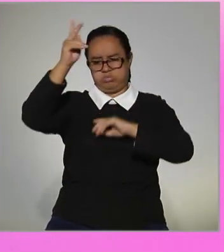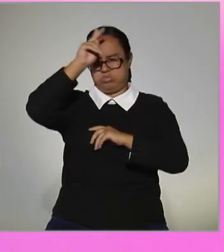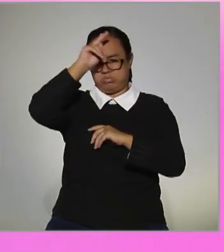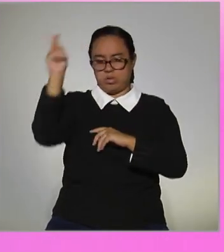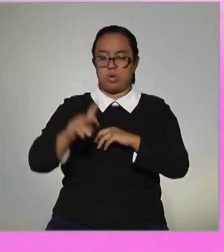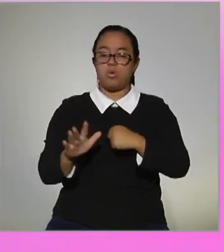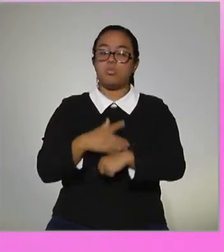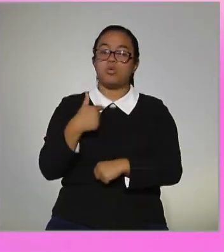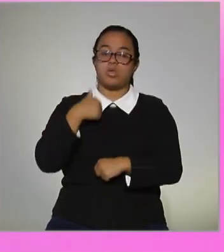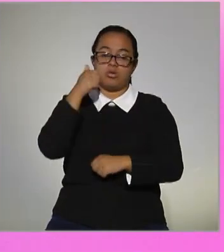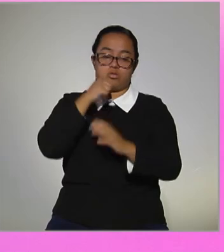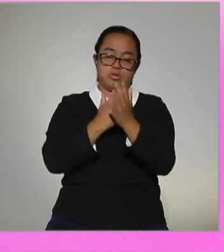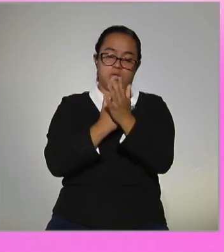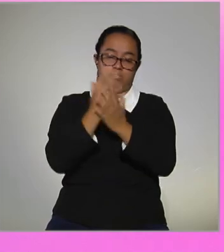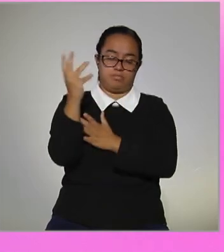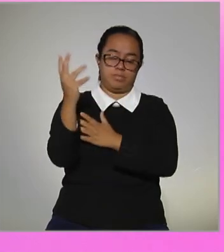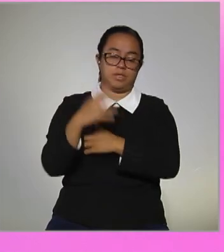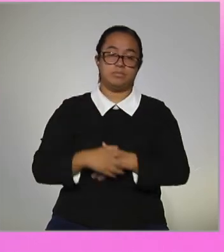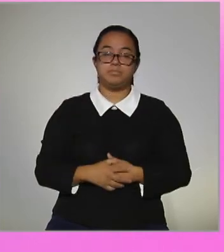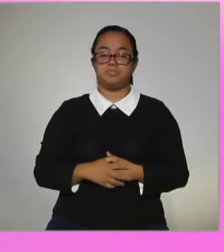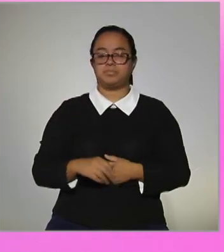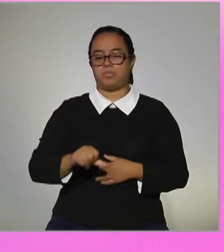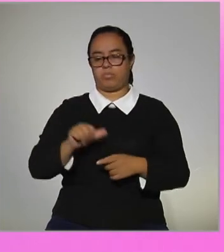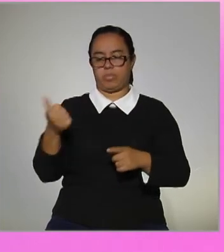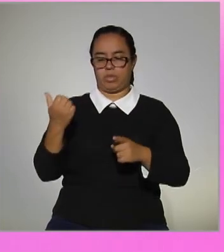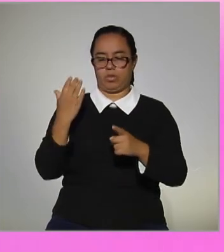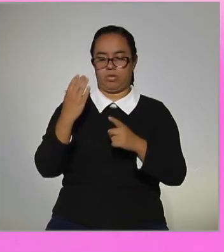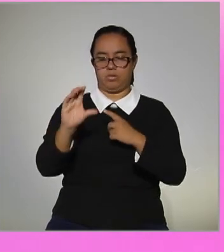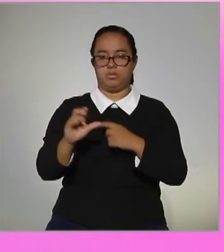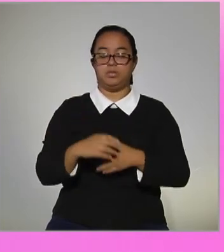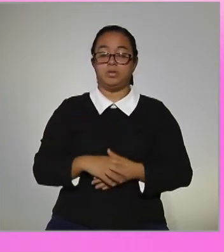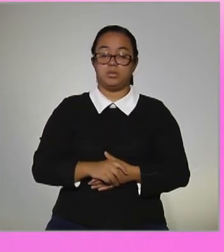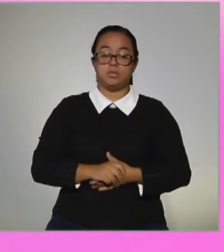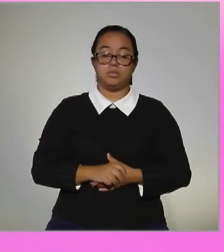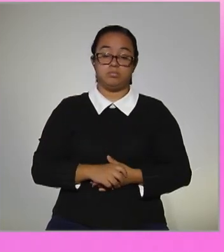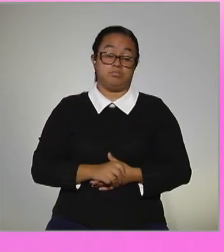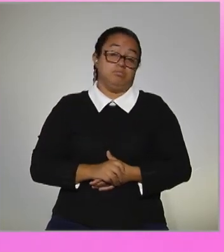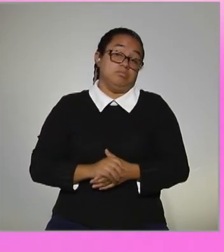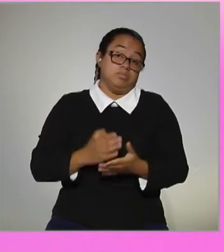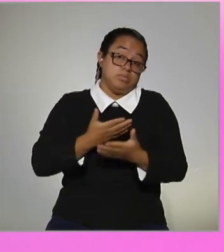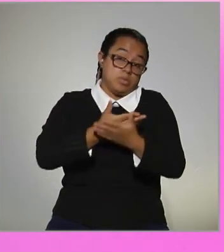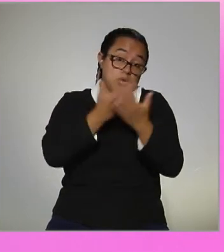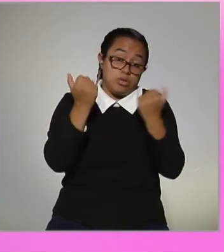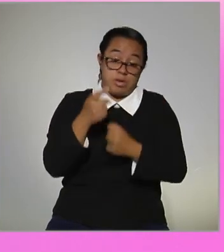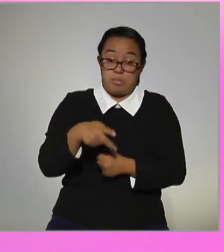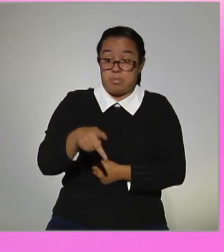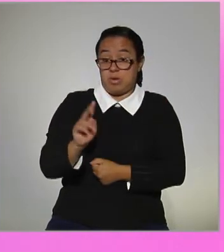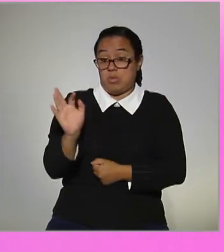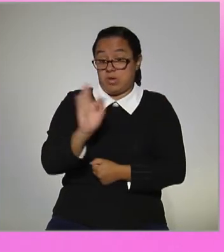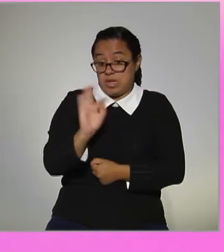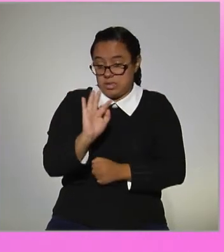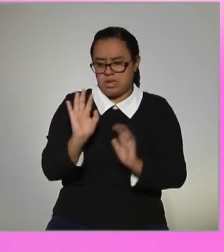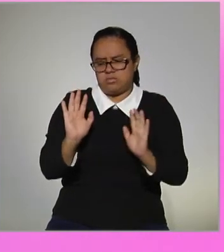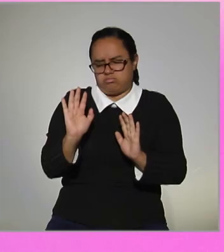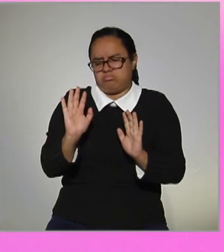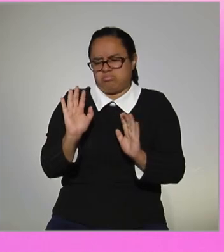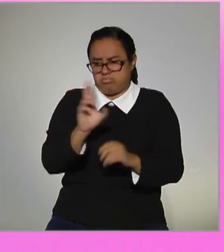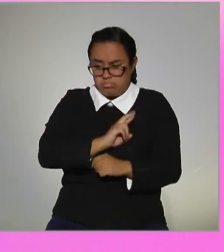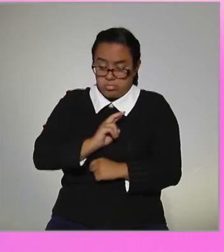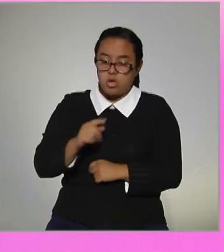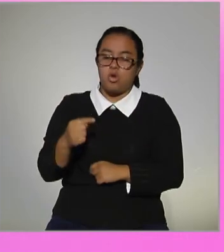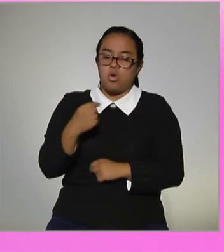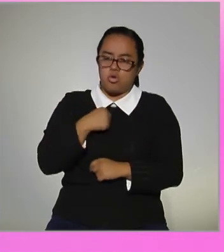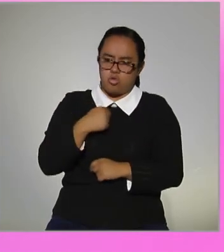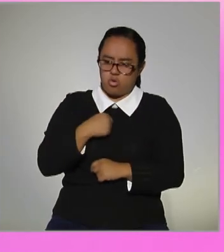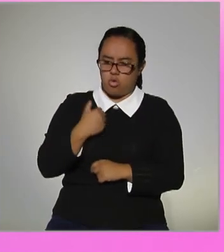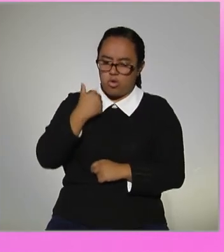soy exagerada. Ma Araceli Escareño J: no lo sé, pero si así fuera, en mi defensa puedo decir que traté